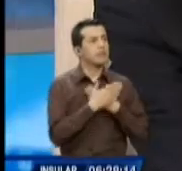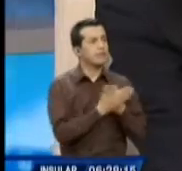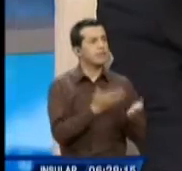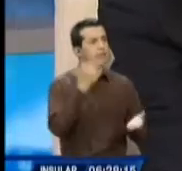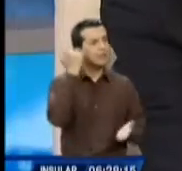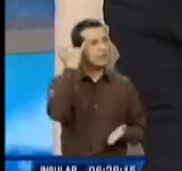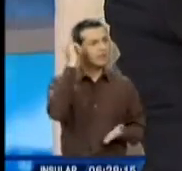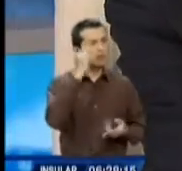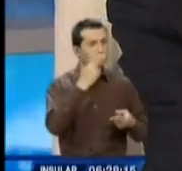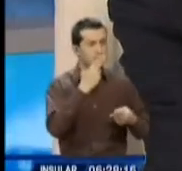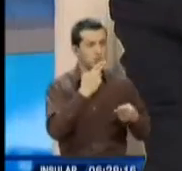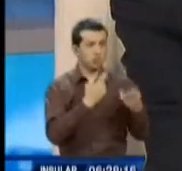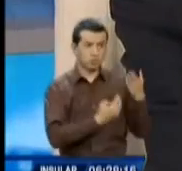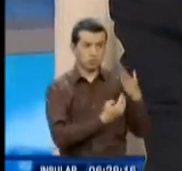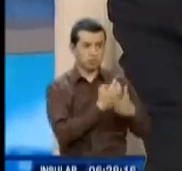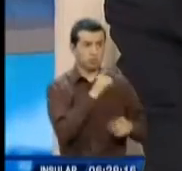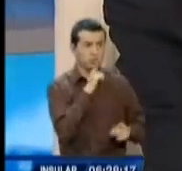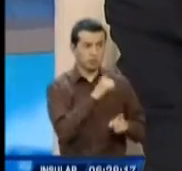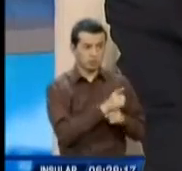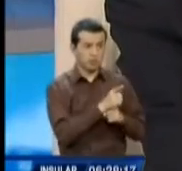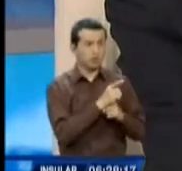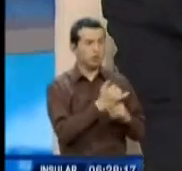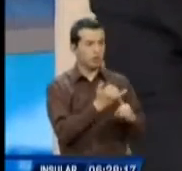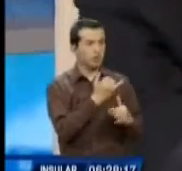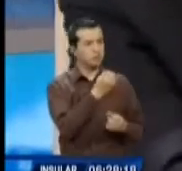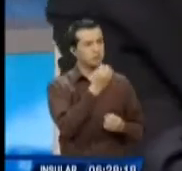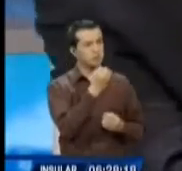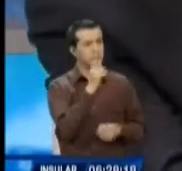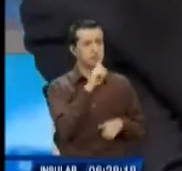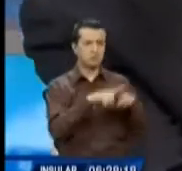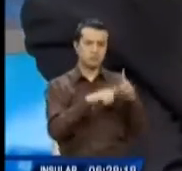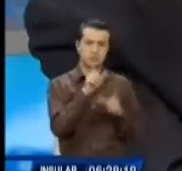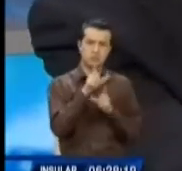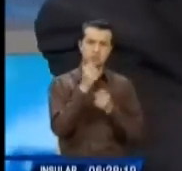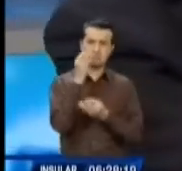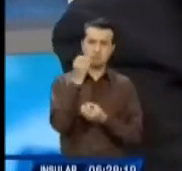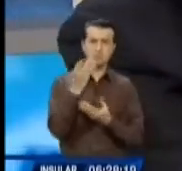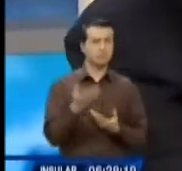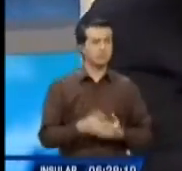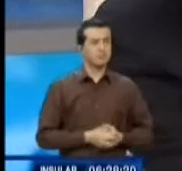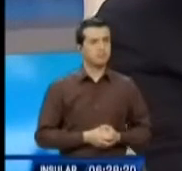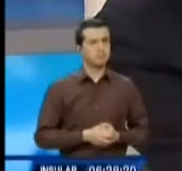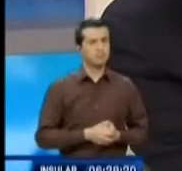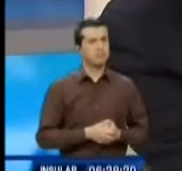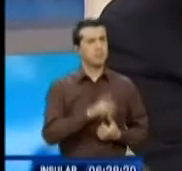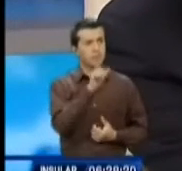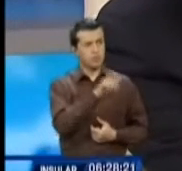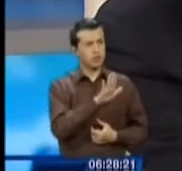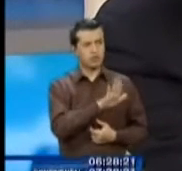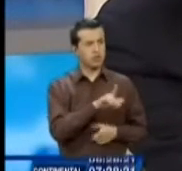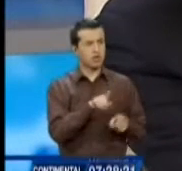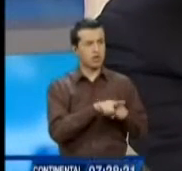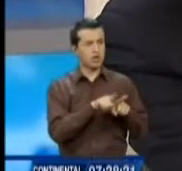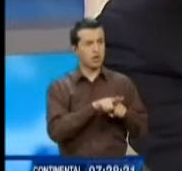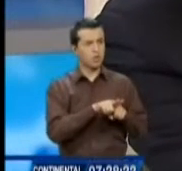emprendimiento, tal como me lo estás indicando y compartiendo con nuestros amigos televidentes, ¿no te convierte en un Quijote?